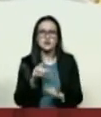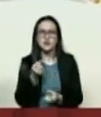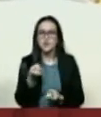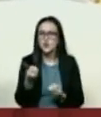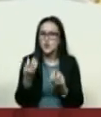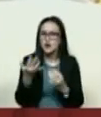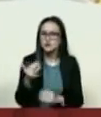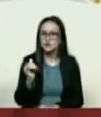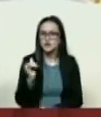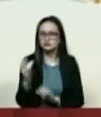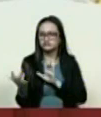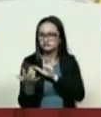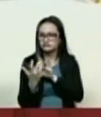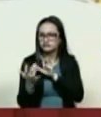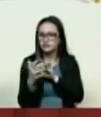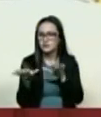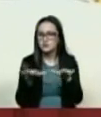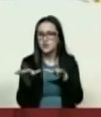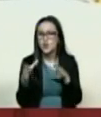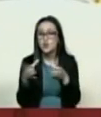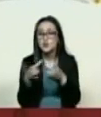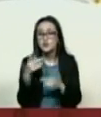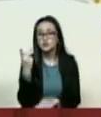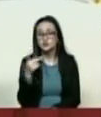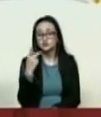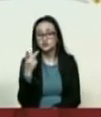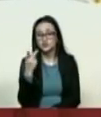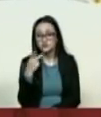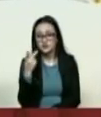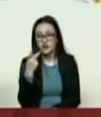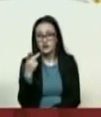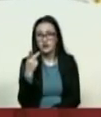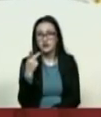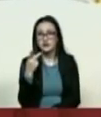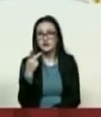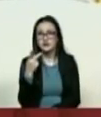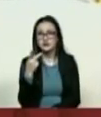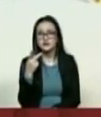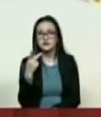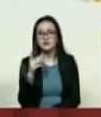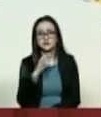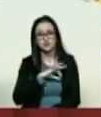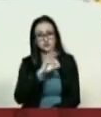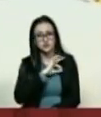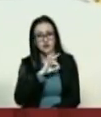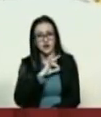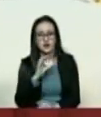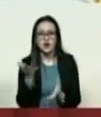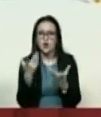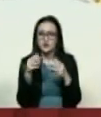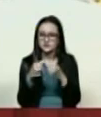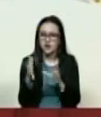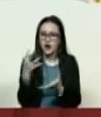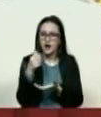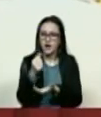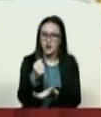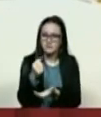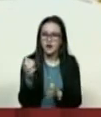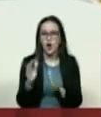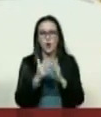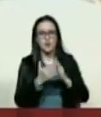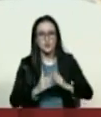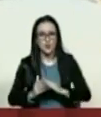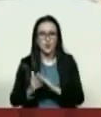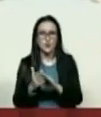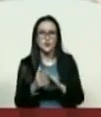a tener contacto con los movimientos sociales y las organizaciones que se mueven día a día en las comunidades, como son los CLAC, las comunas,